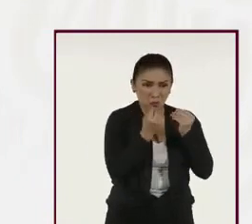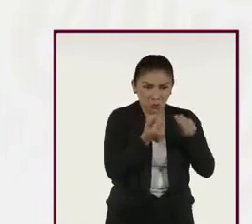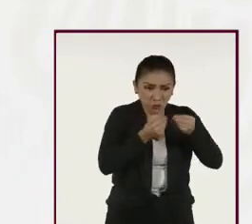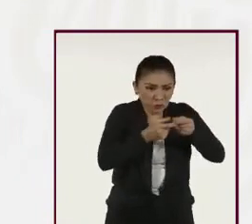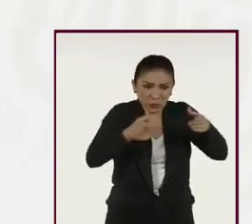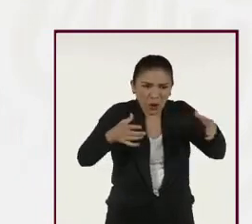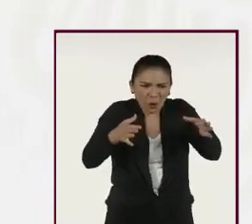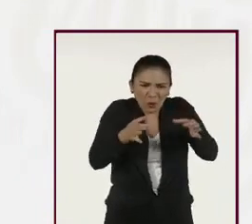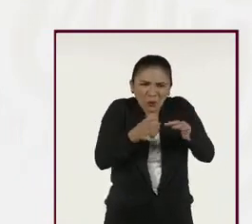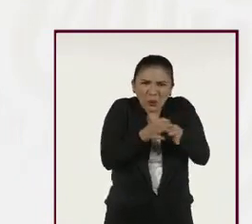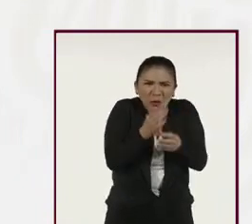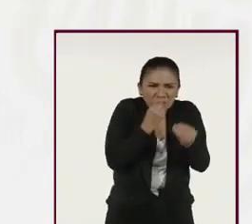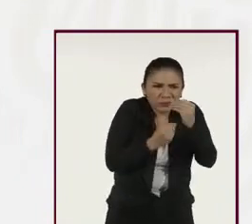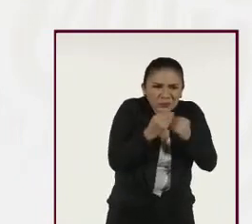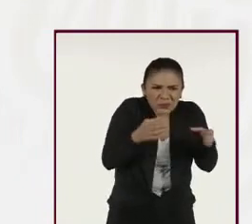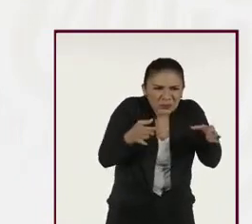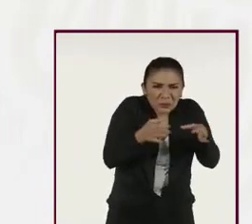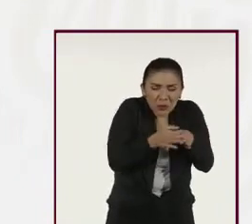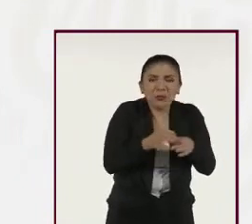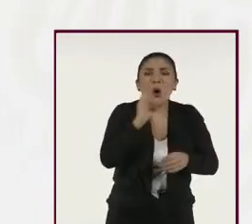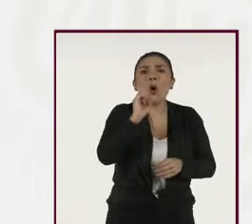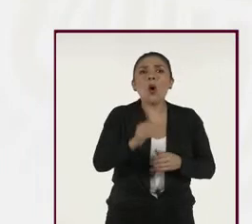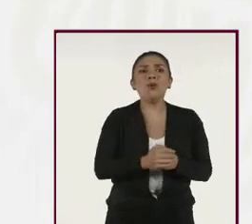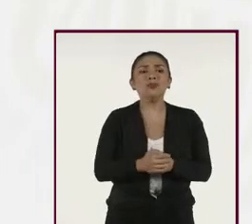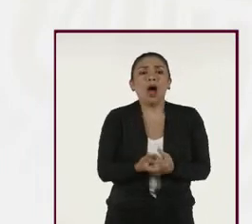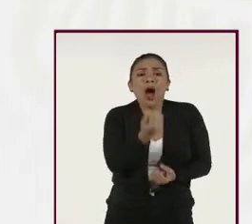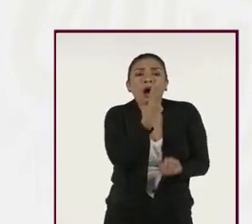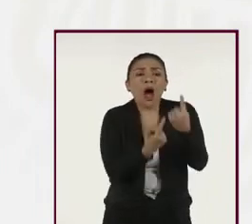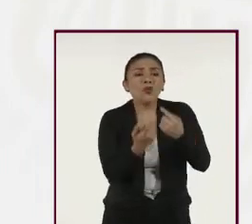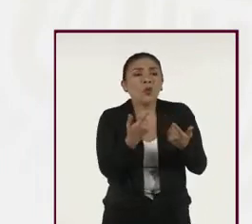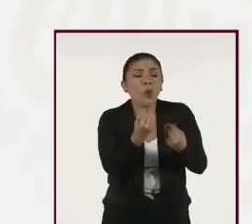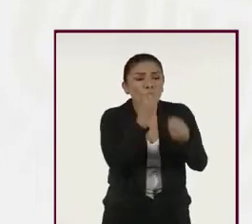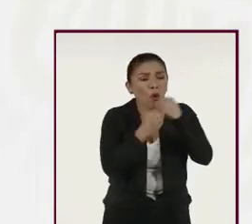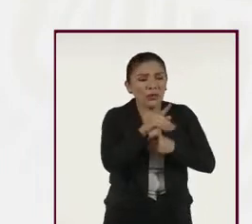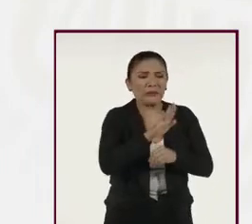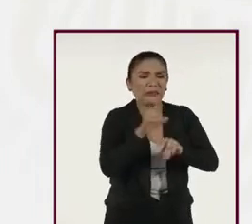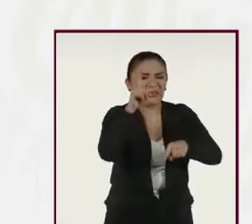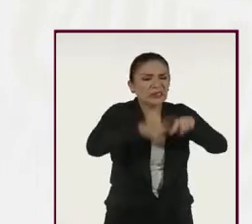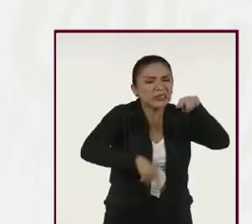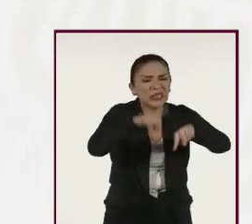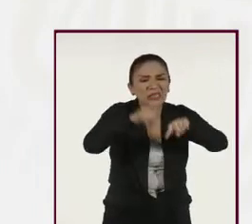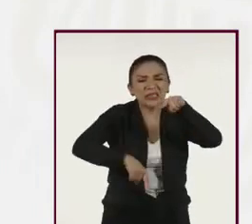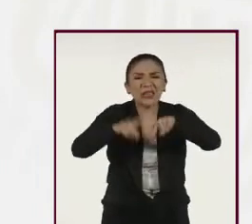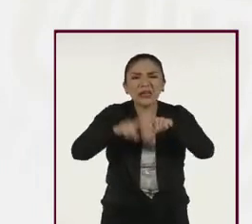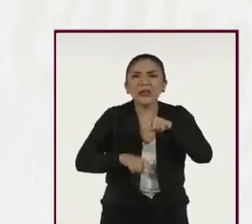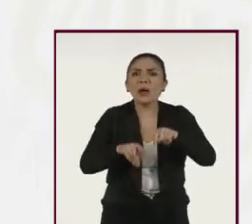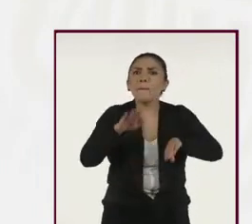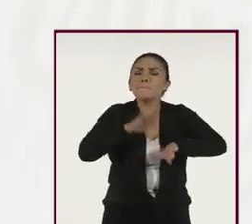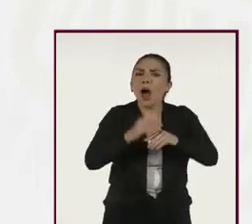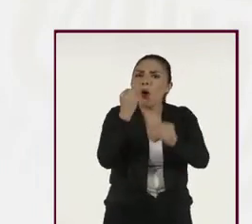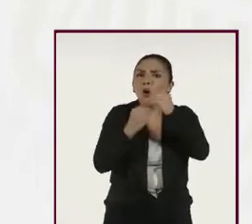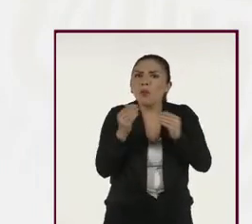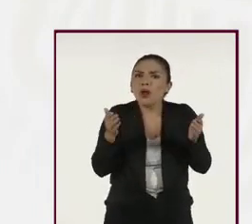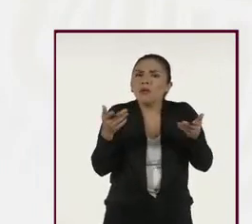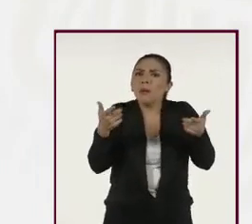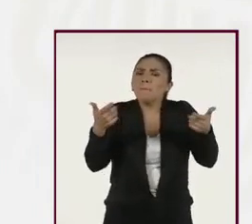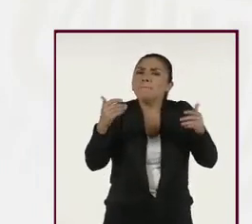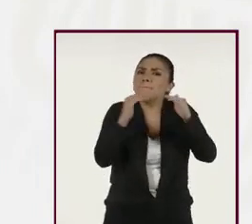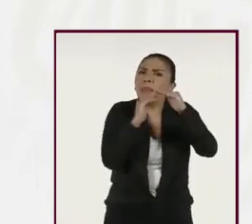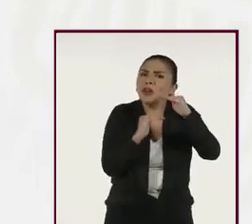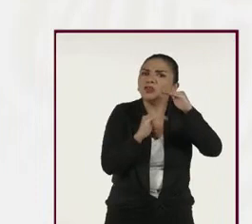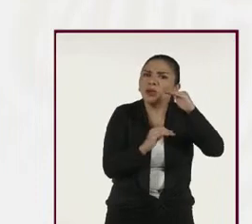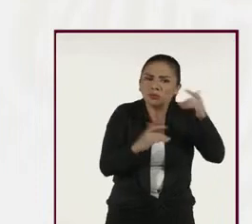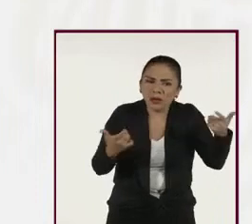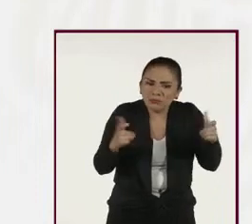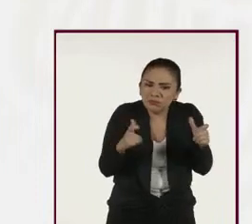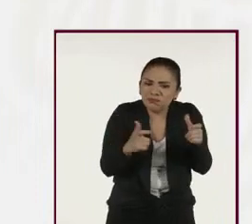se comienza con la restricción de ciertos grupos de alimento y de esa manera se va sacando cada vez más de la dieta diaria